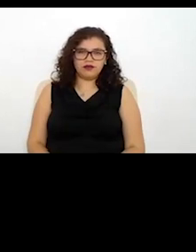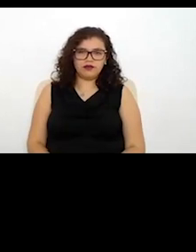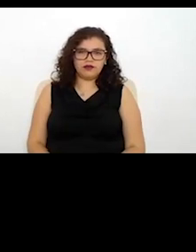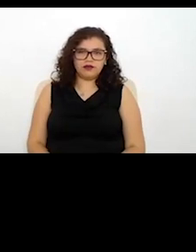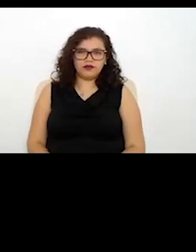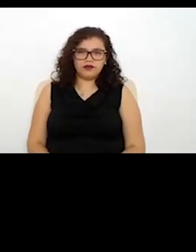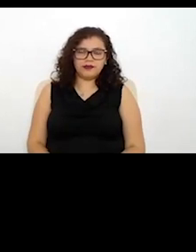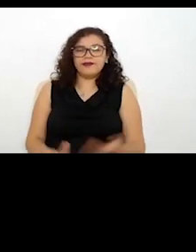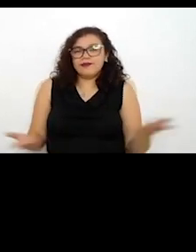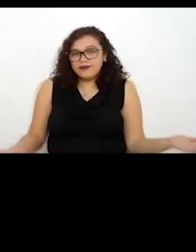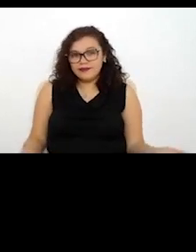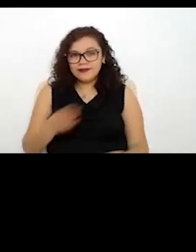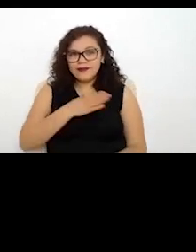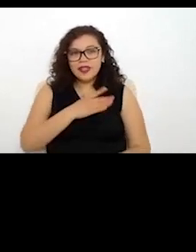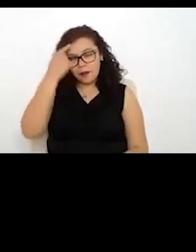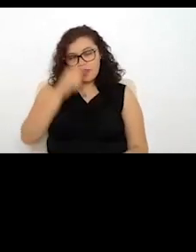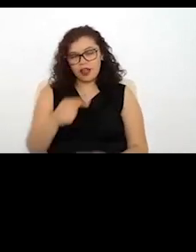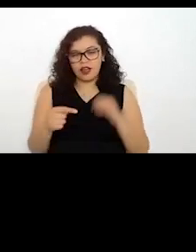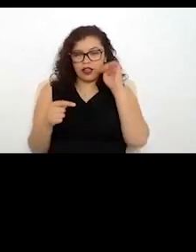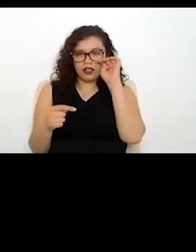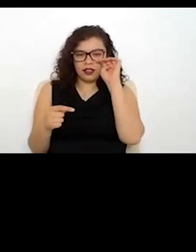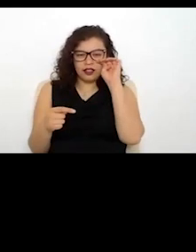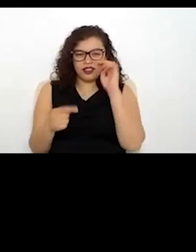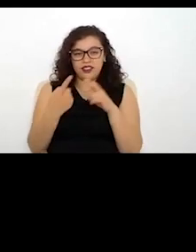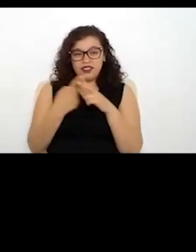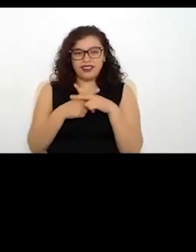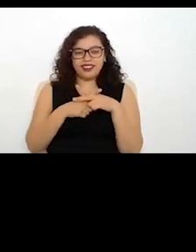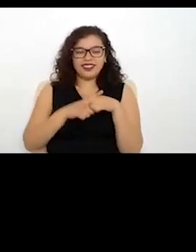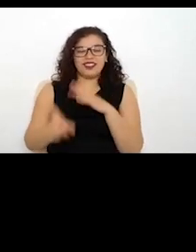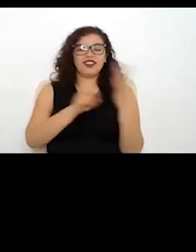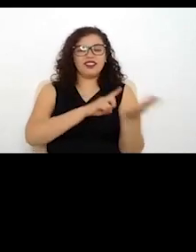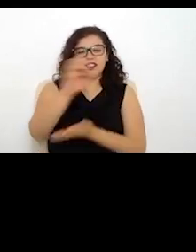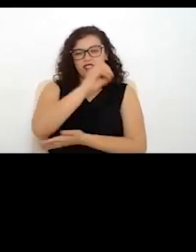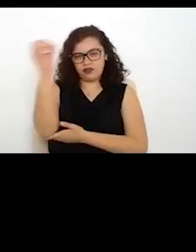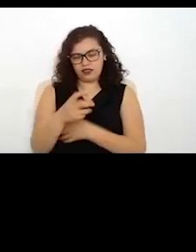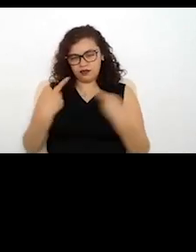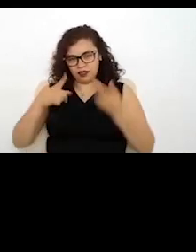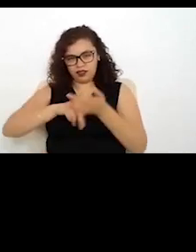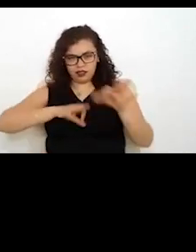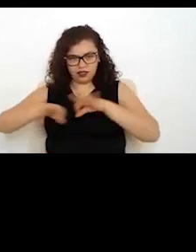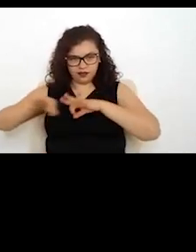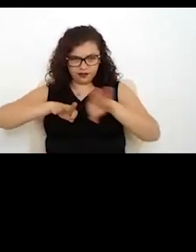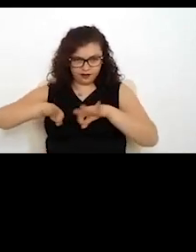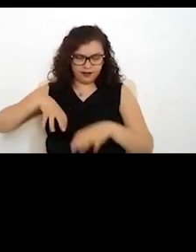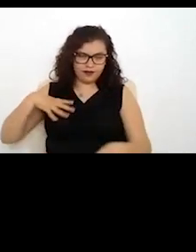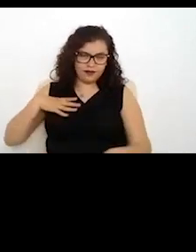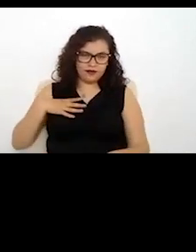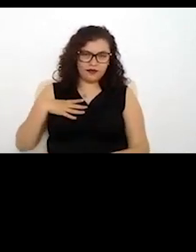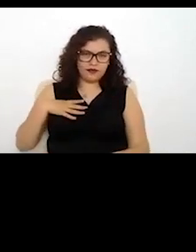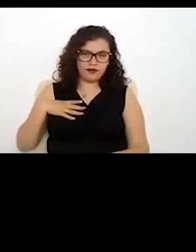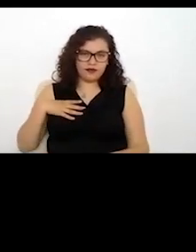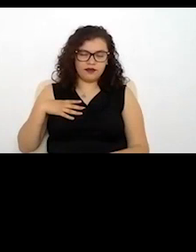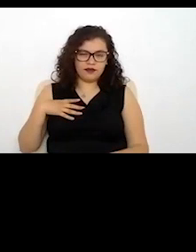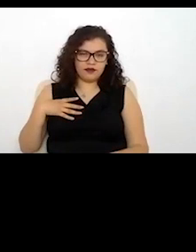Y bueno, para empezar con las obligaciones, bueno, con los derechos y las obligaciones de los trabajadores, justamente el